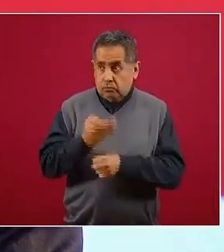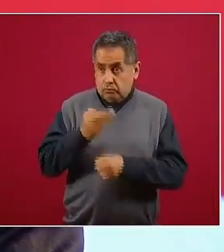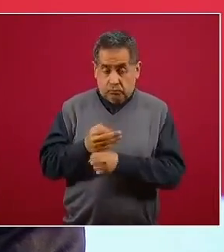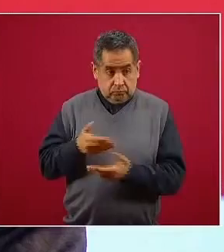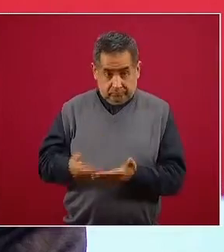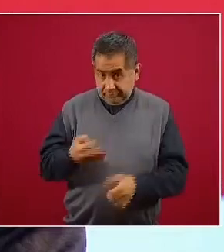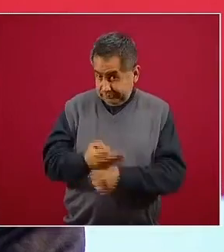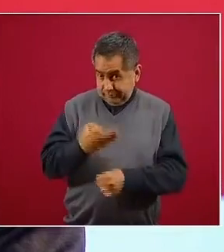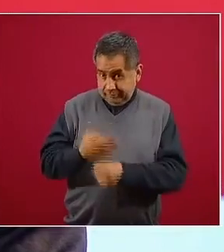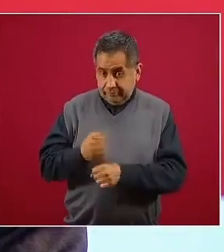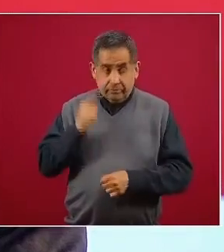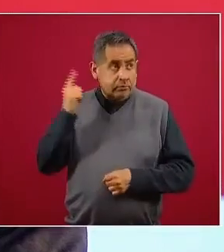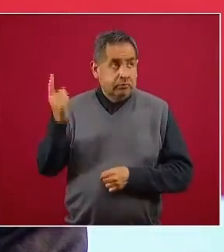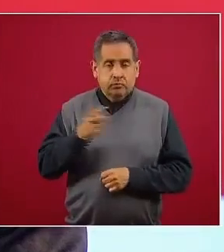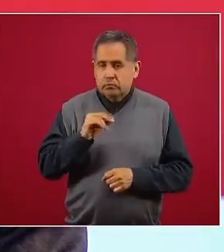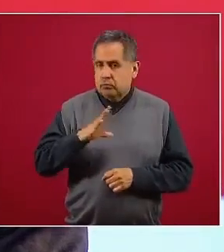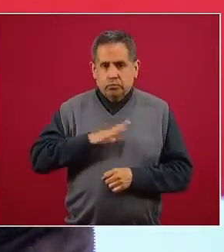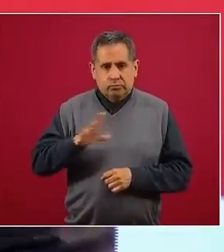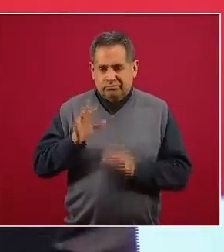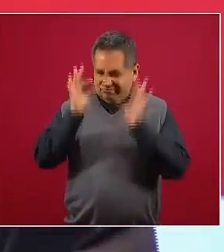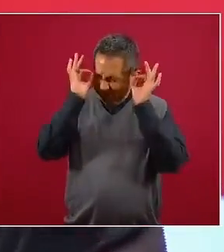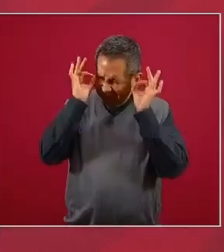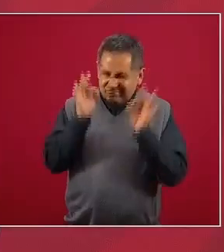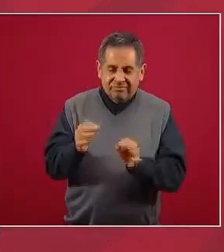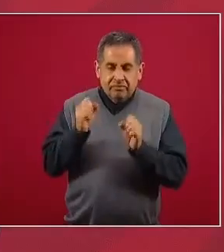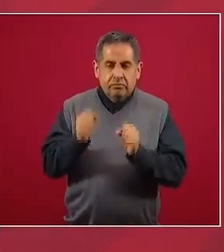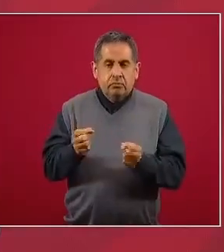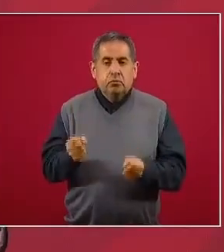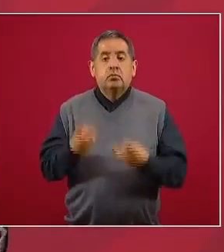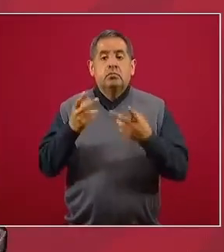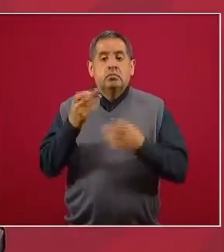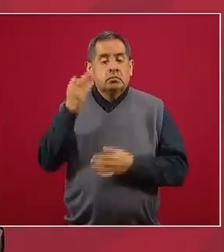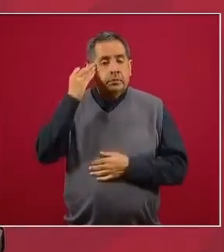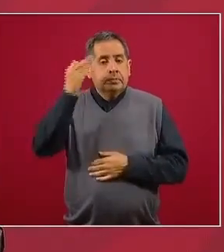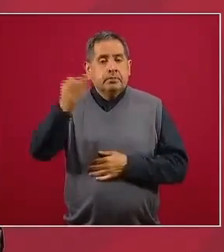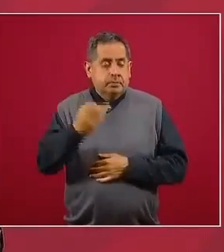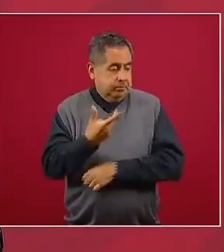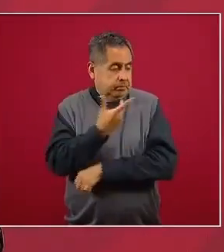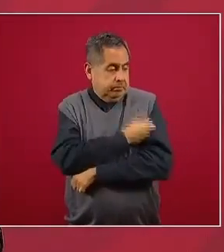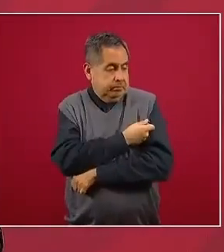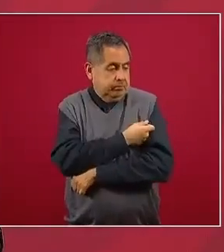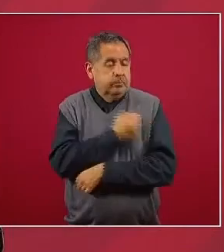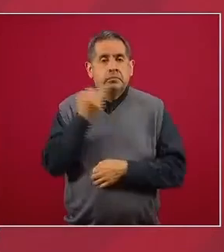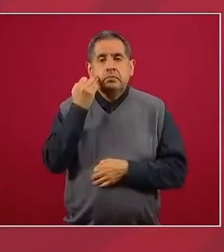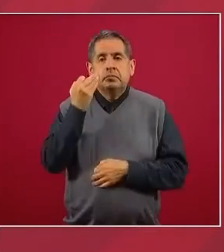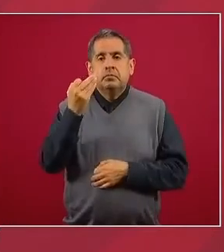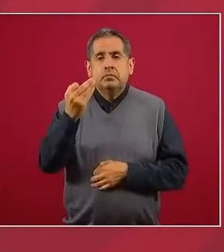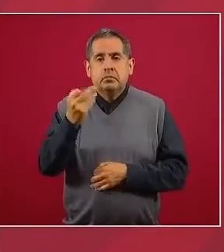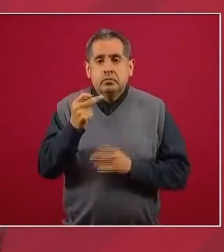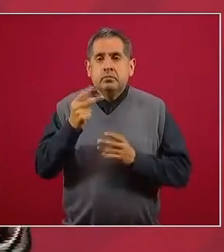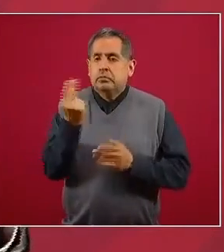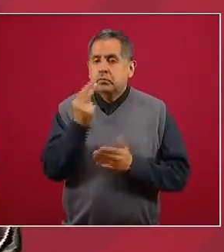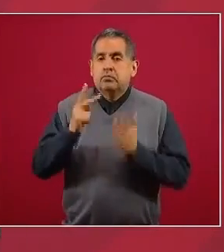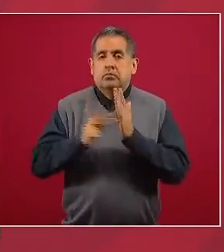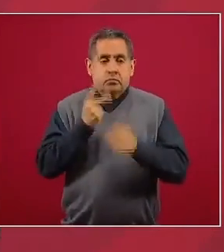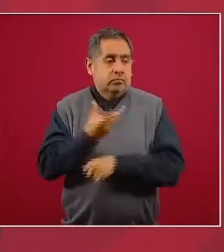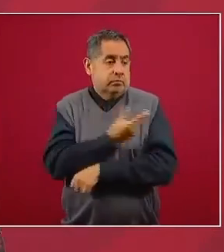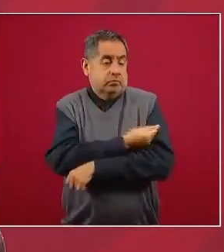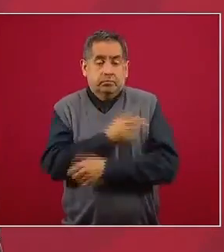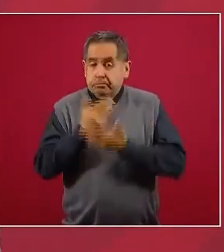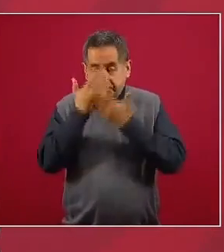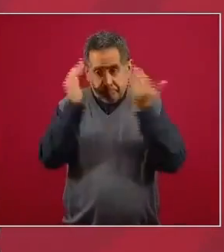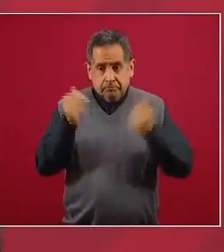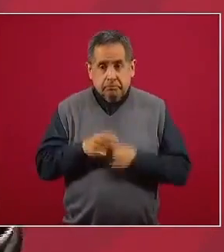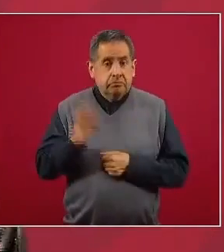momento de hoy no se conoce con precisión cuánto va a durar la inmunidad contra COVID. Podría